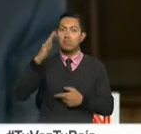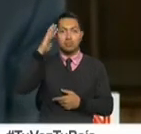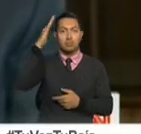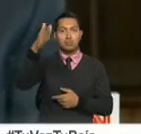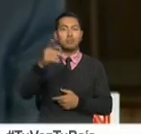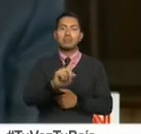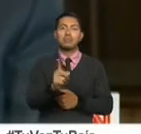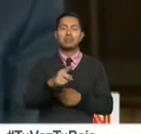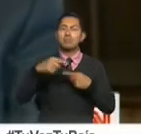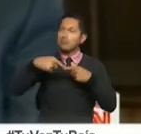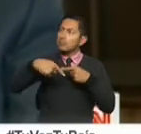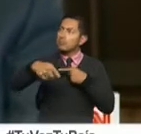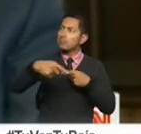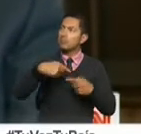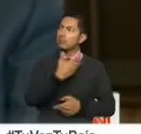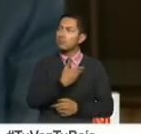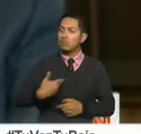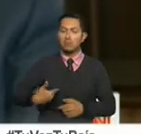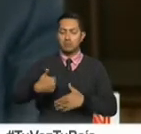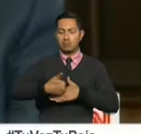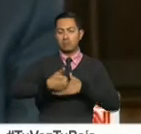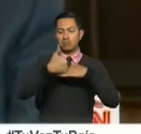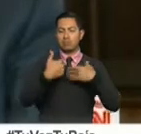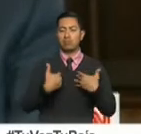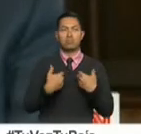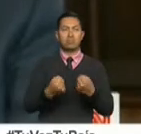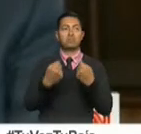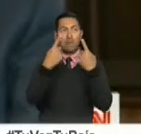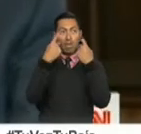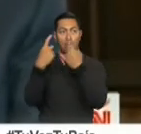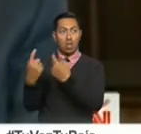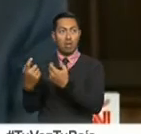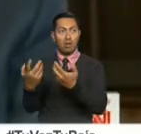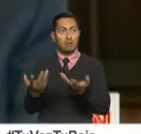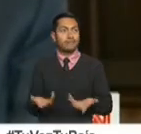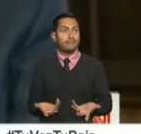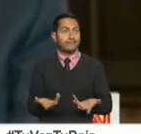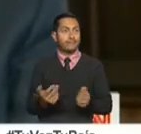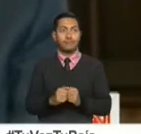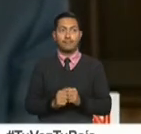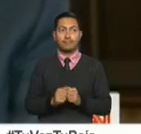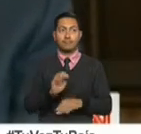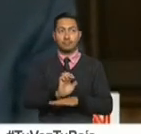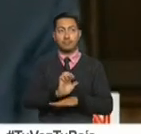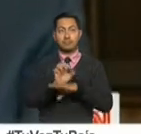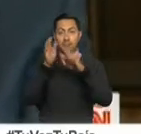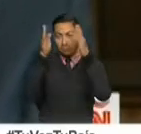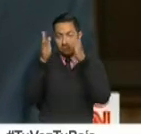país, en el lejano o próximo futuro del país. No se piensa en el futuro del país, se piensa en el próximo periodo.